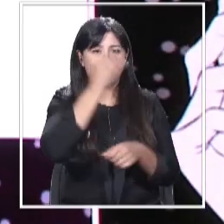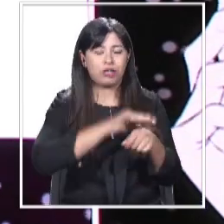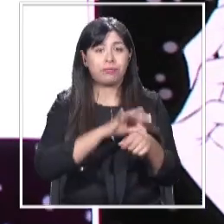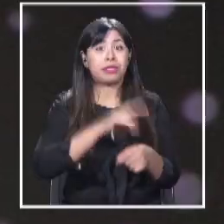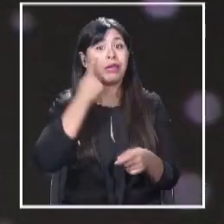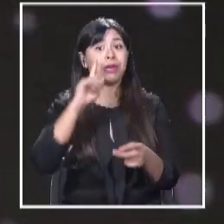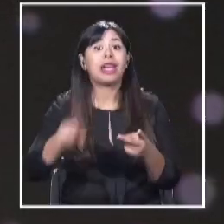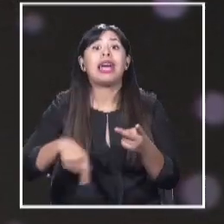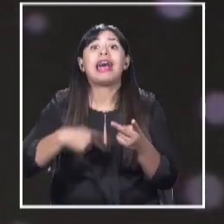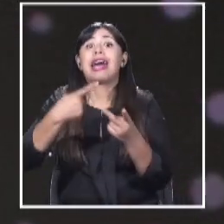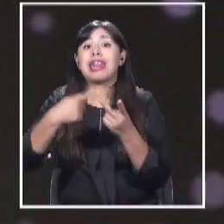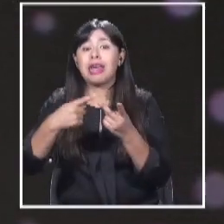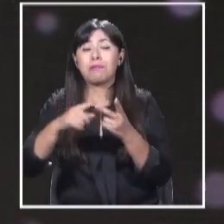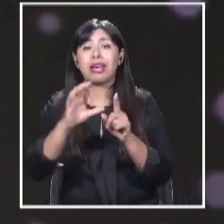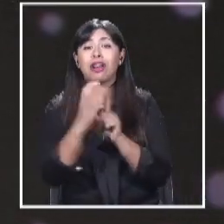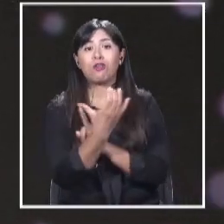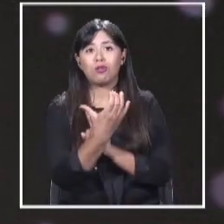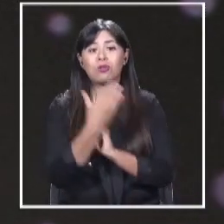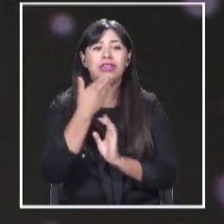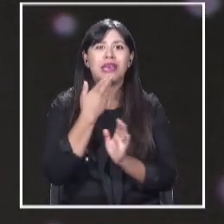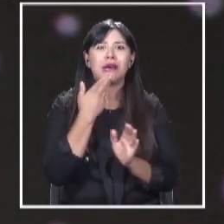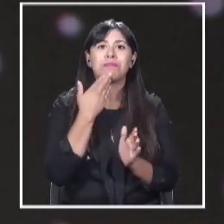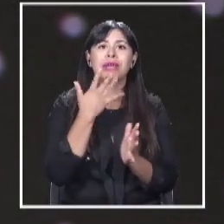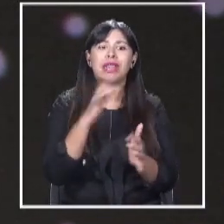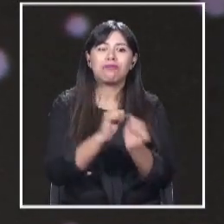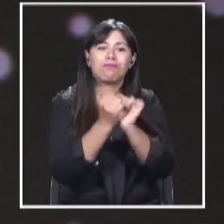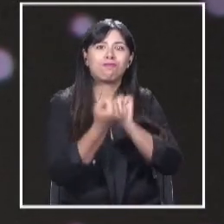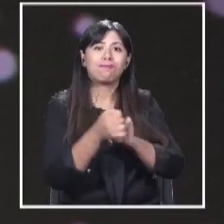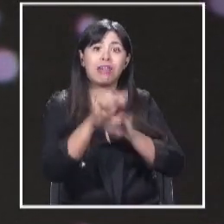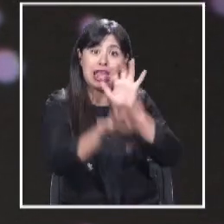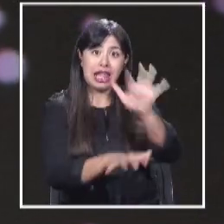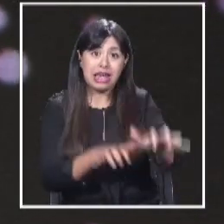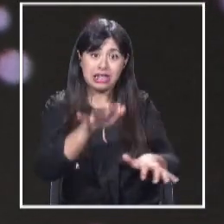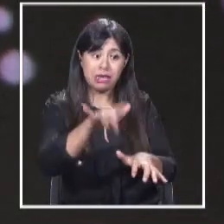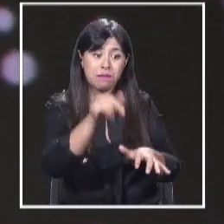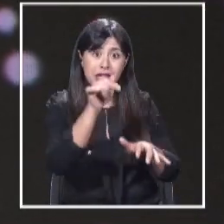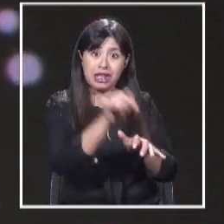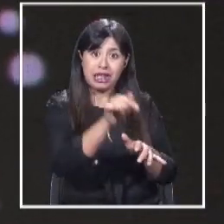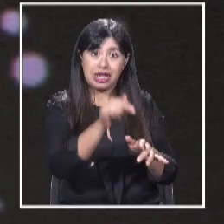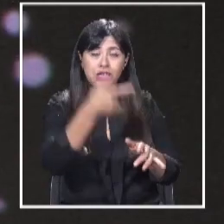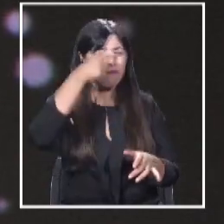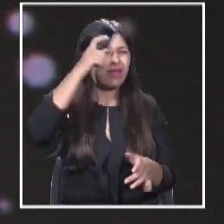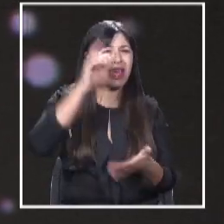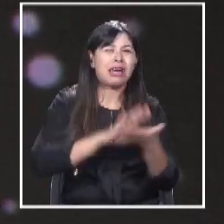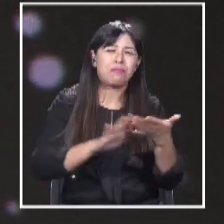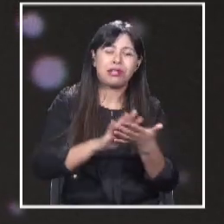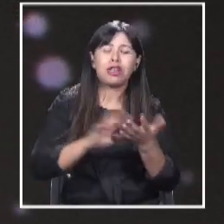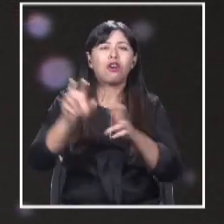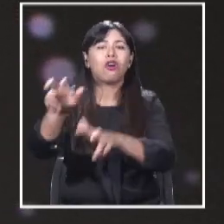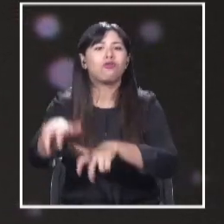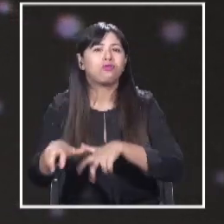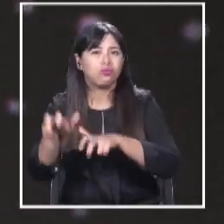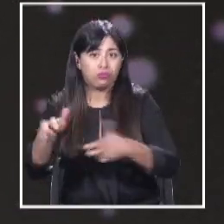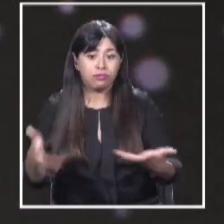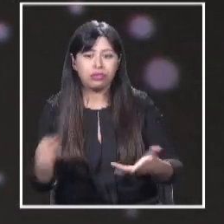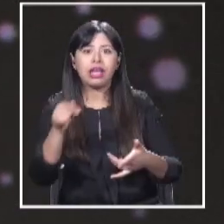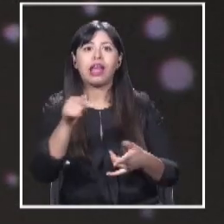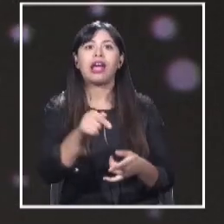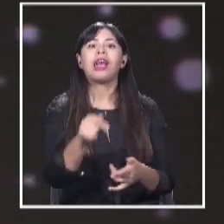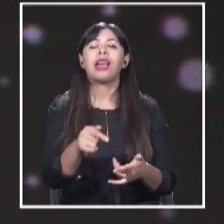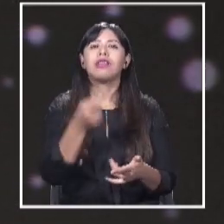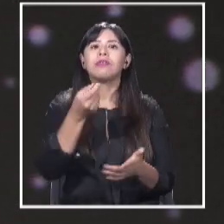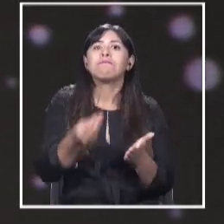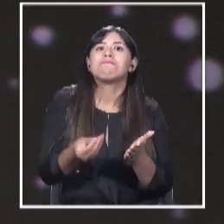domesticación que han hecho que tengamos una convivencia mucho más estrecha con los animales ha favorecido también ese contexto para la aparición